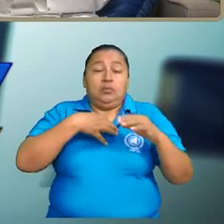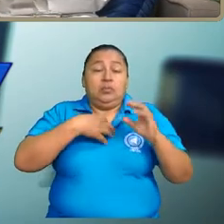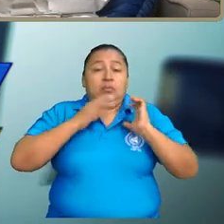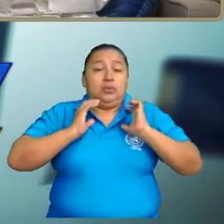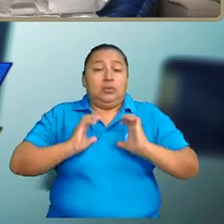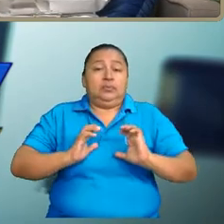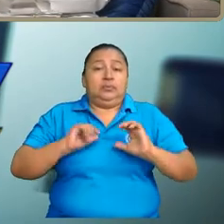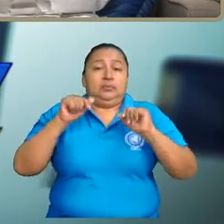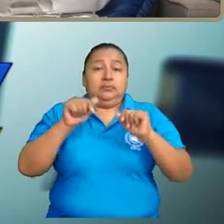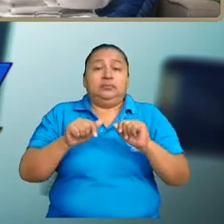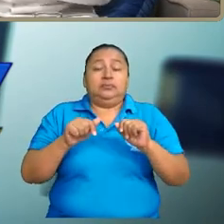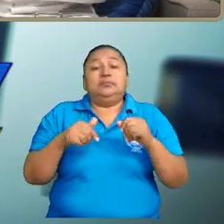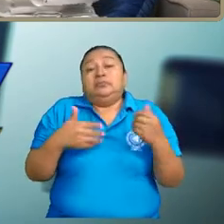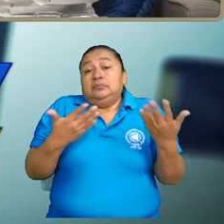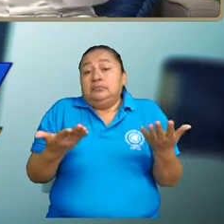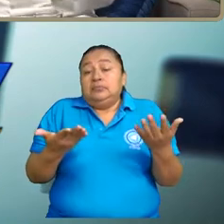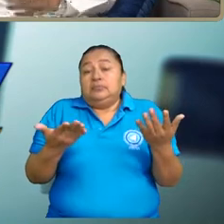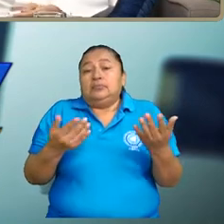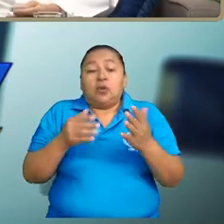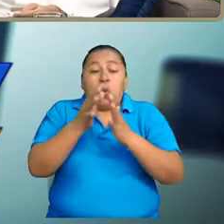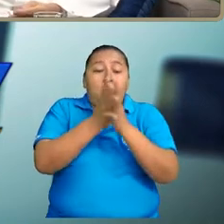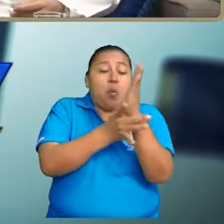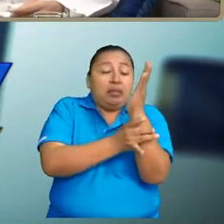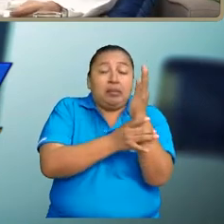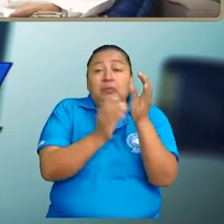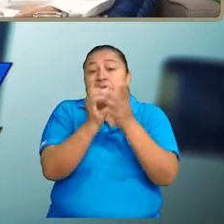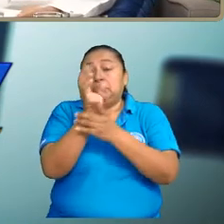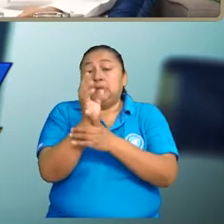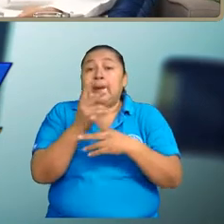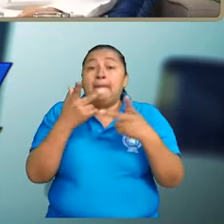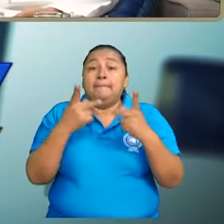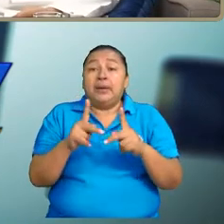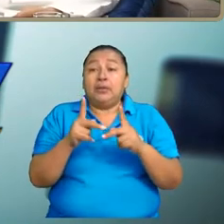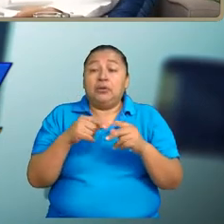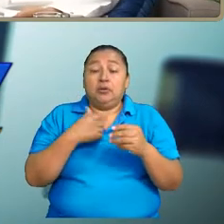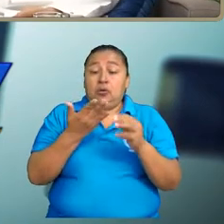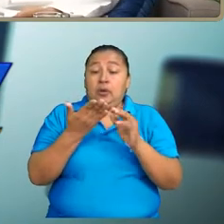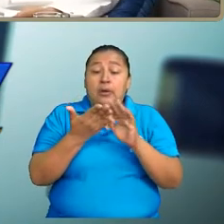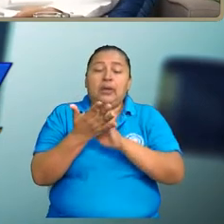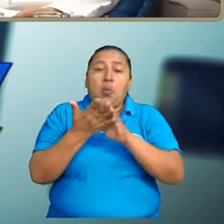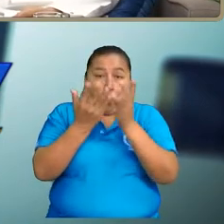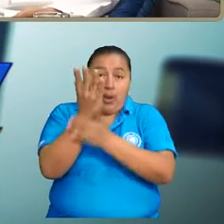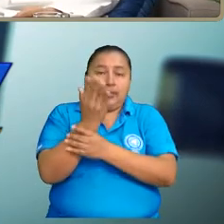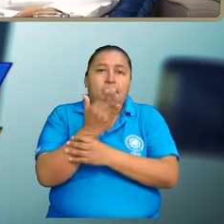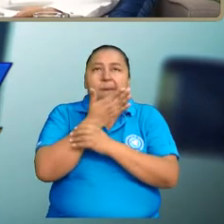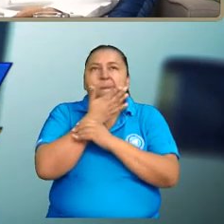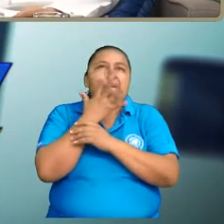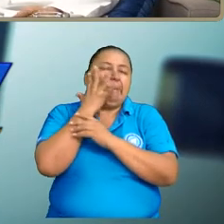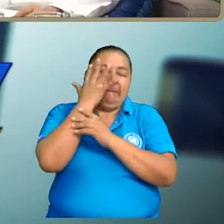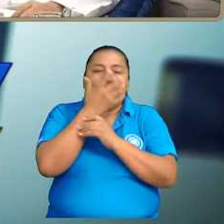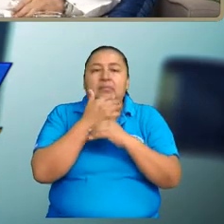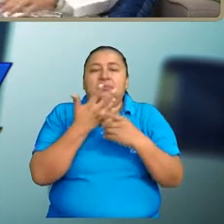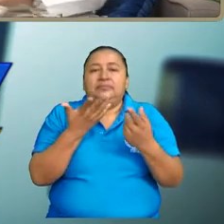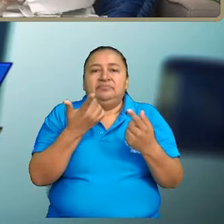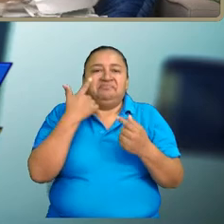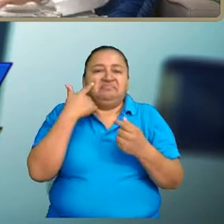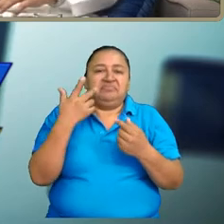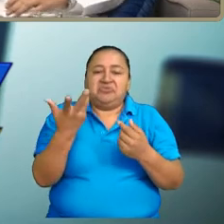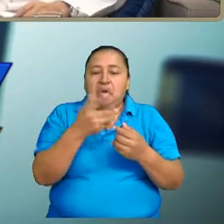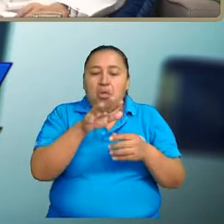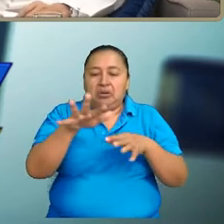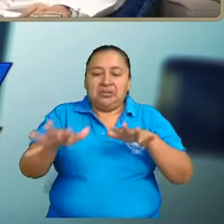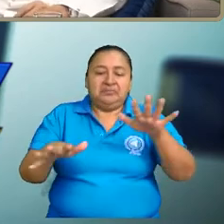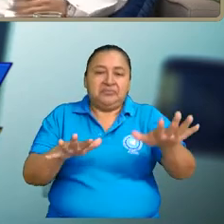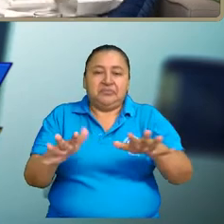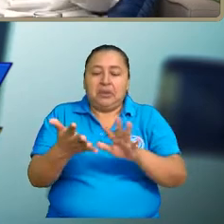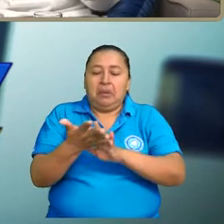nuestro organismo. Entonces, con guante o sin guante, y si yo con el guante me toco la boca, me toco la nariz, los ojos, todo lo que toque